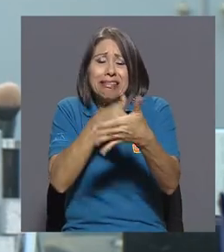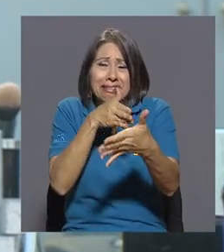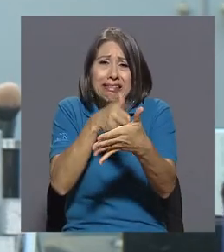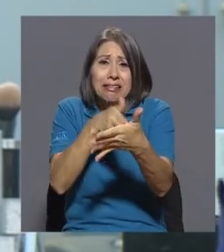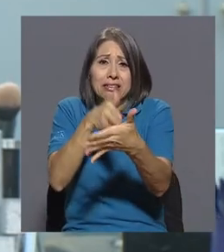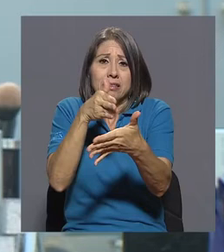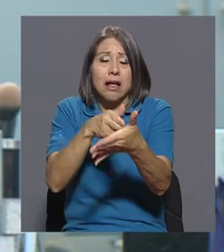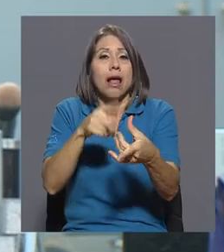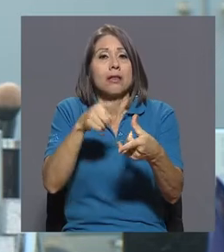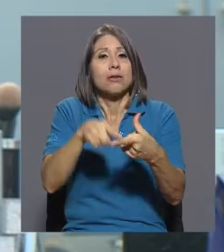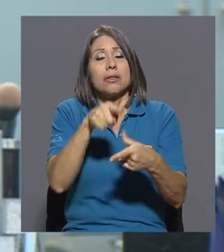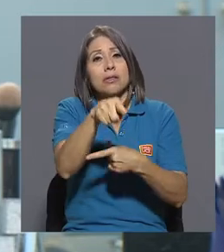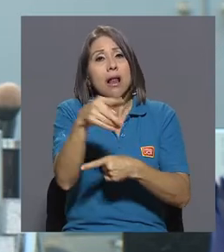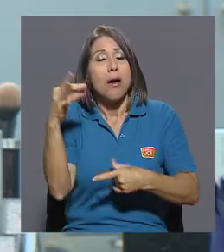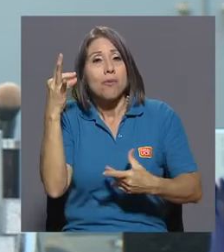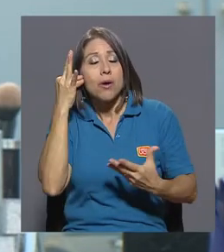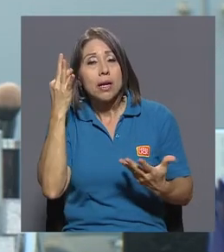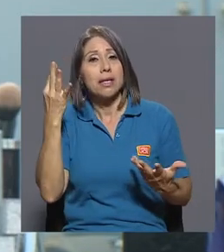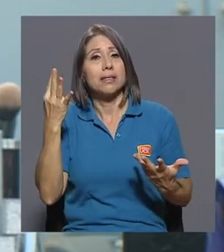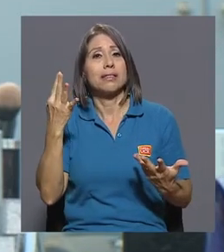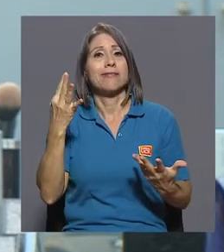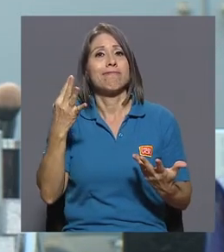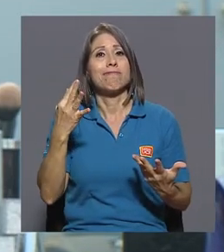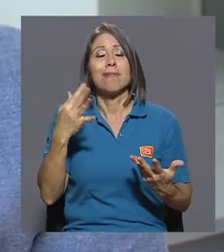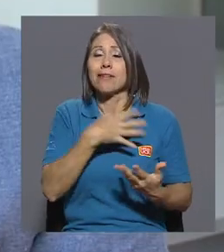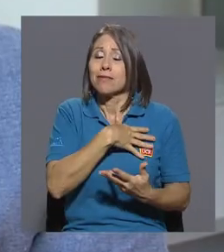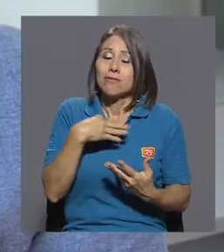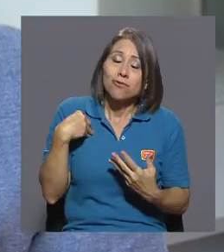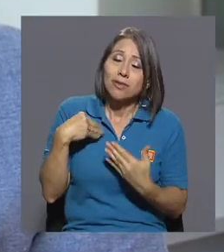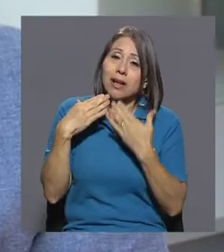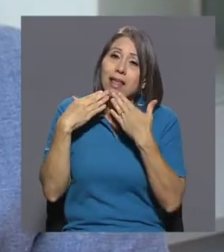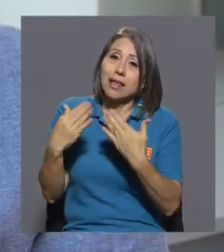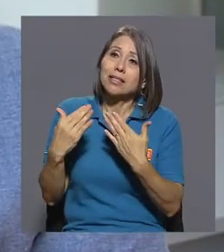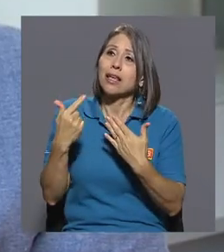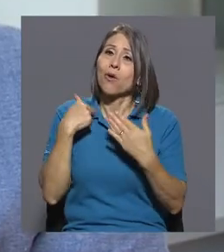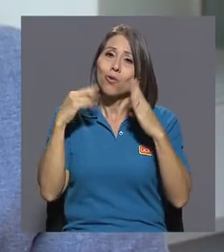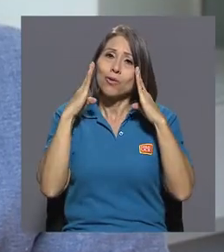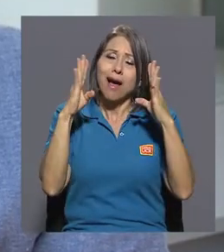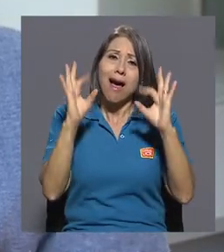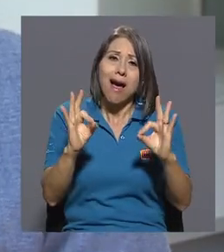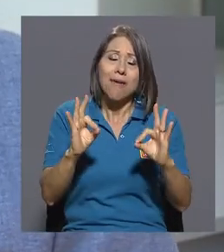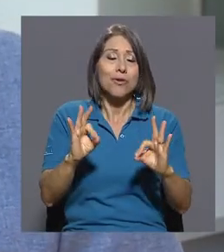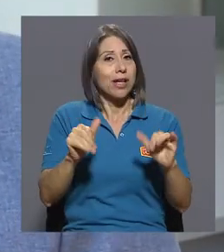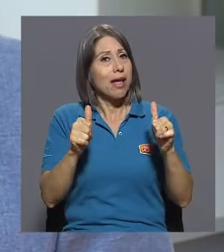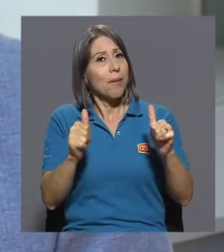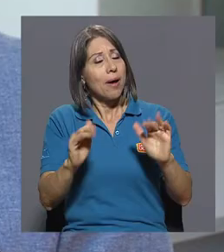parte de lo que las mujeres aprecian y agradecen. Qué maravilla, qué maravilla.